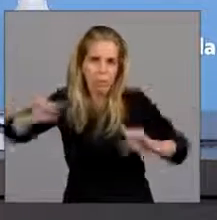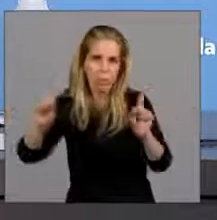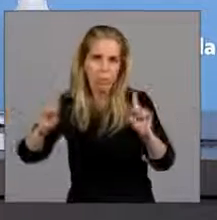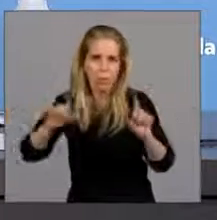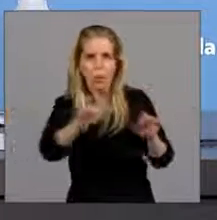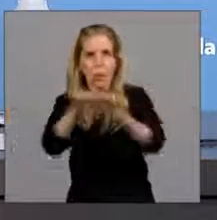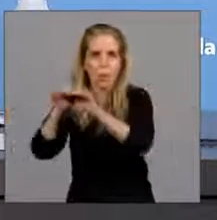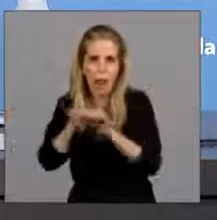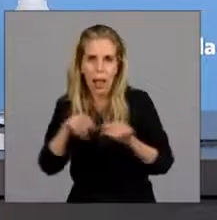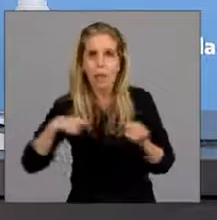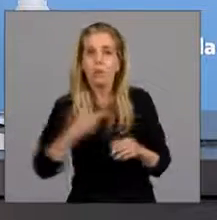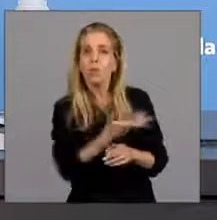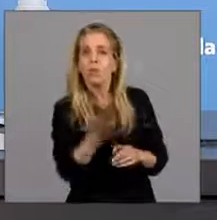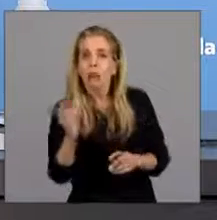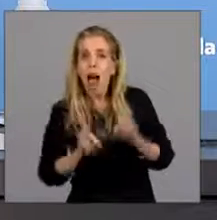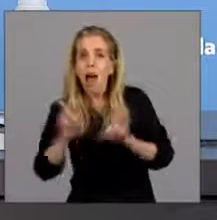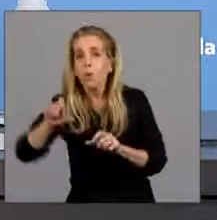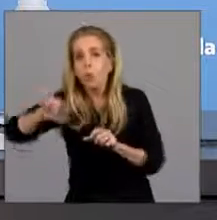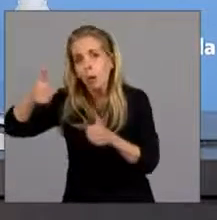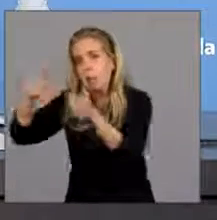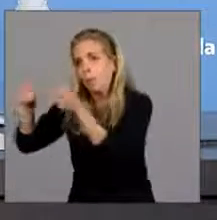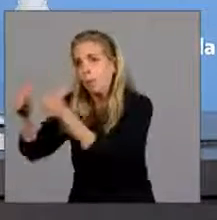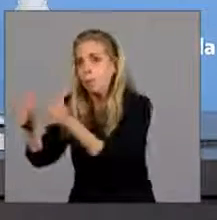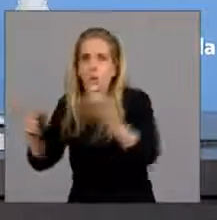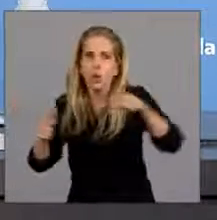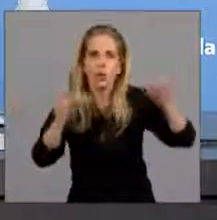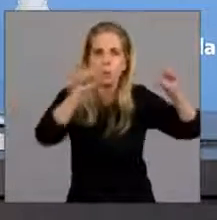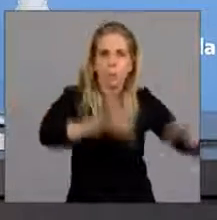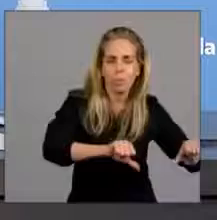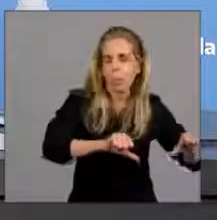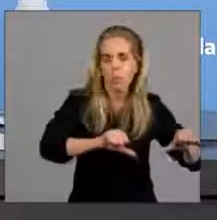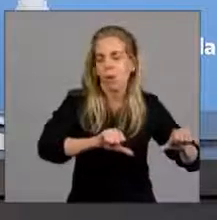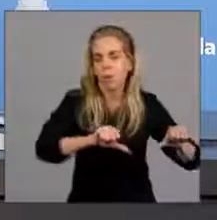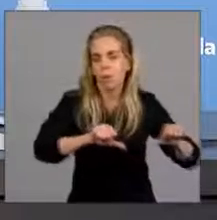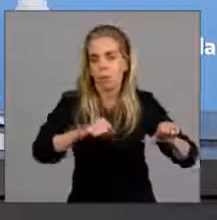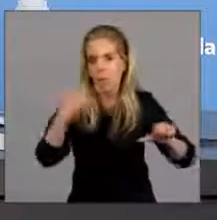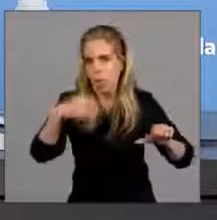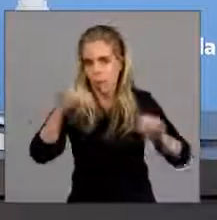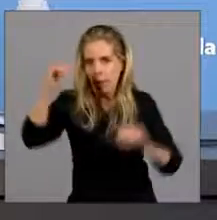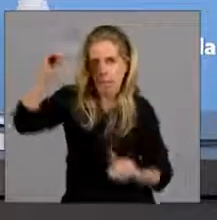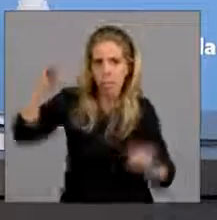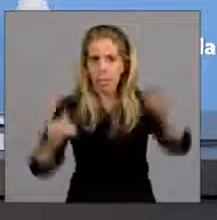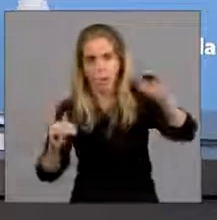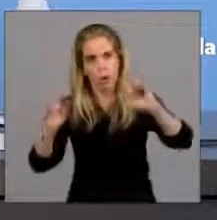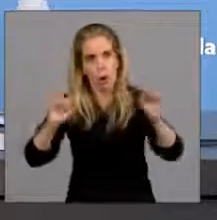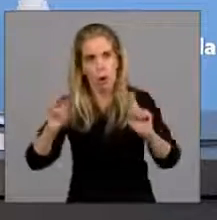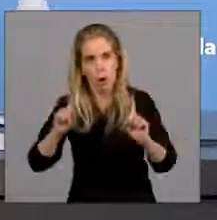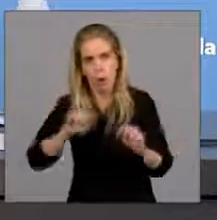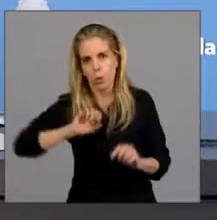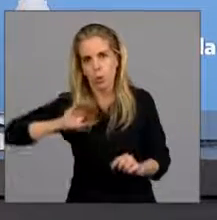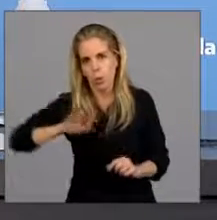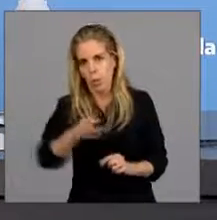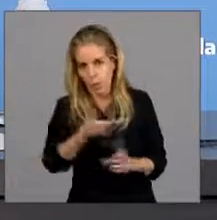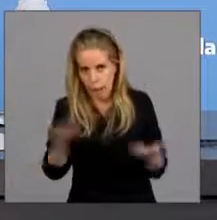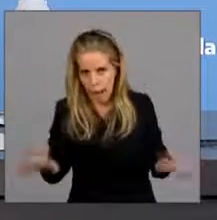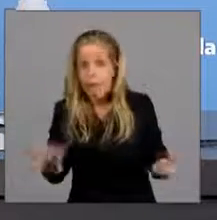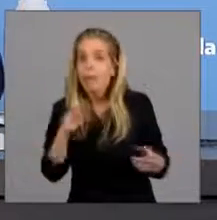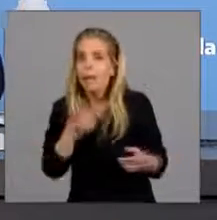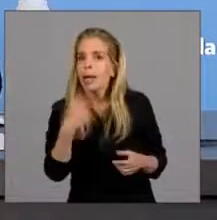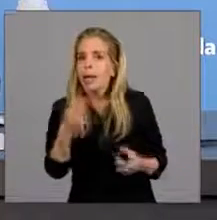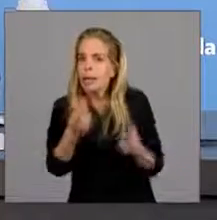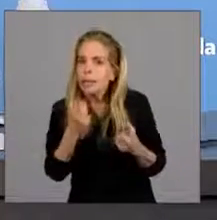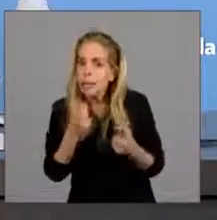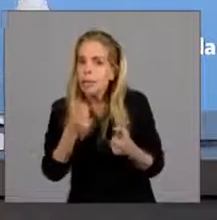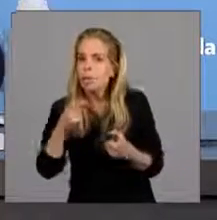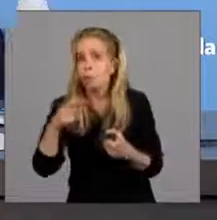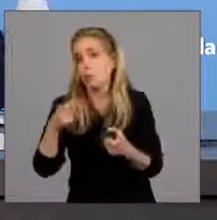En una sociedad donde unos ganan y otros pierden, eso no es una sociedad, eso es una estafa. Y entonces lo que nosotros necesitamos es que todos